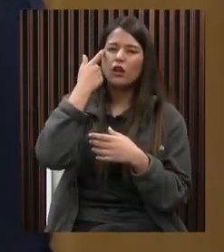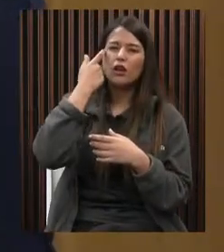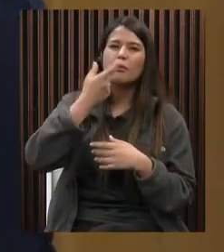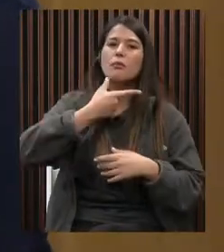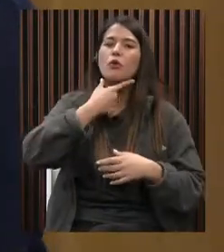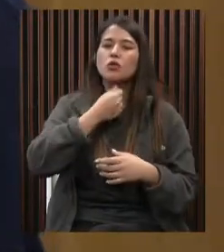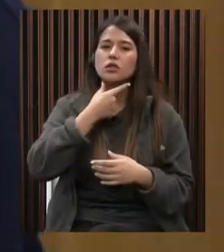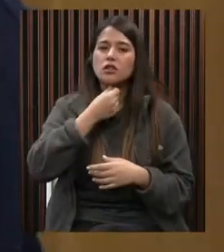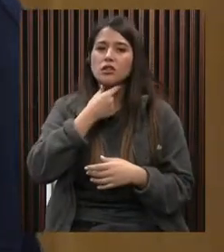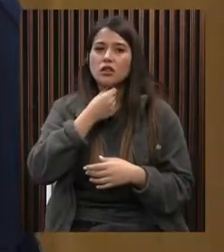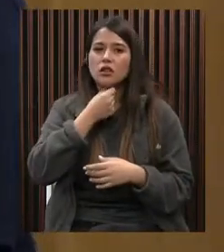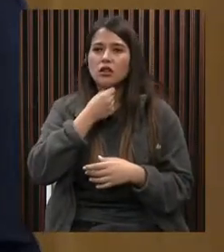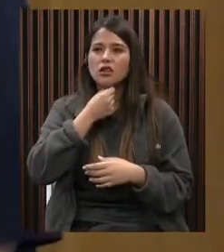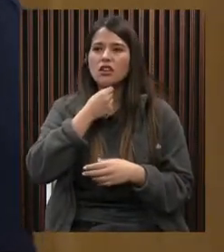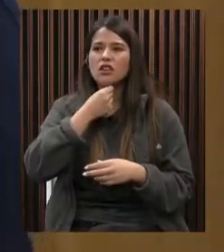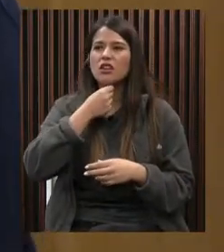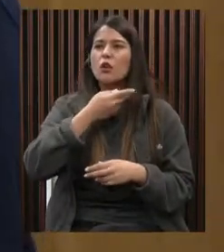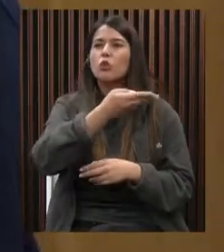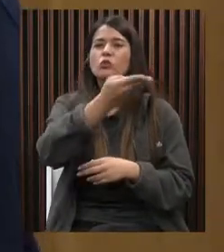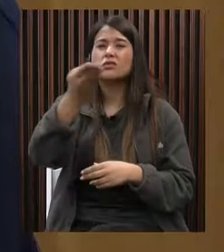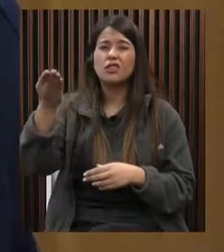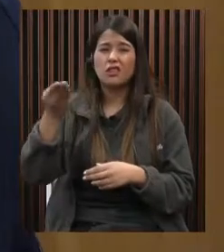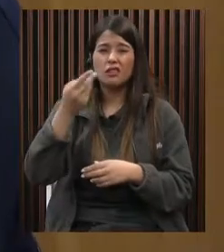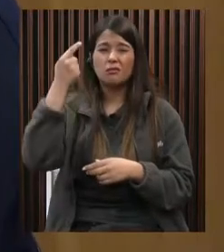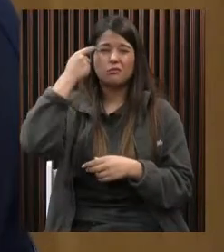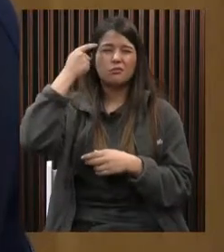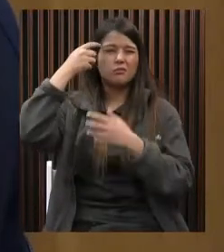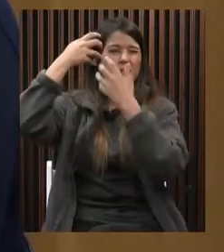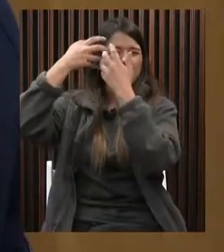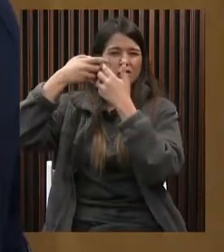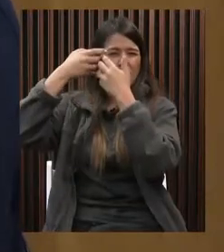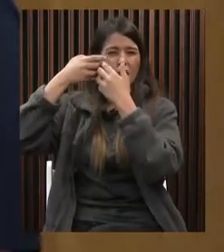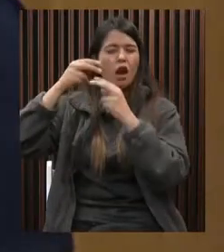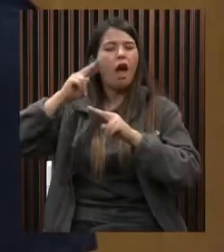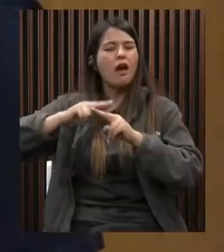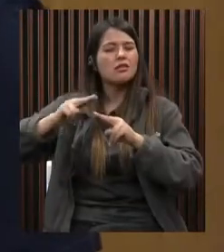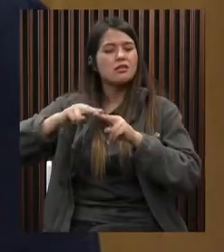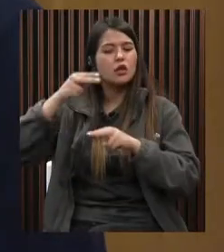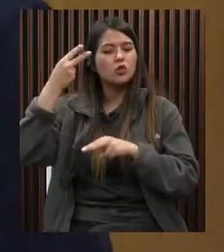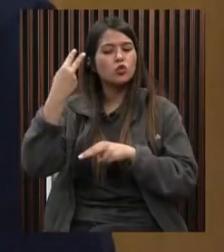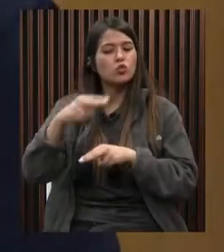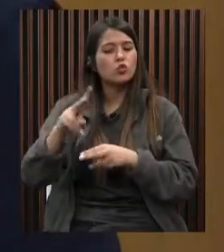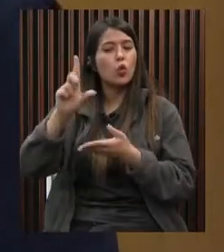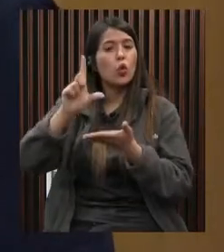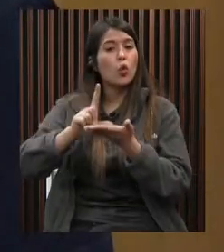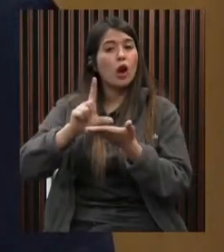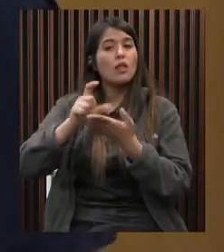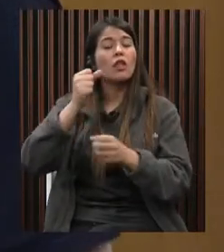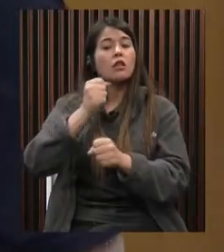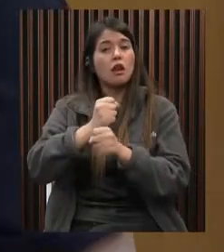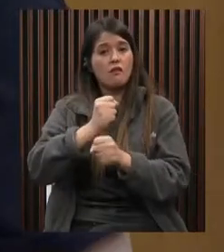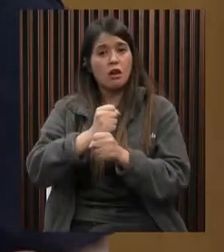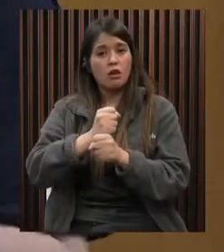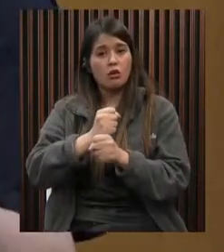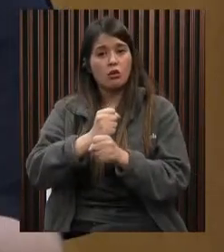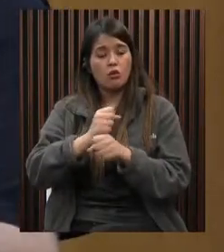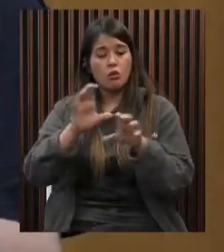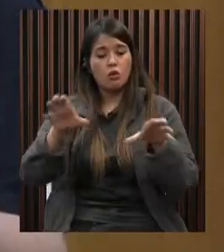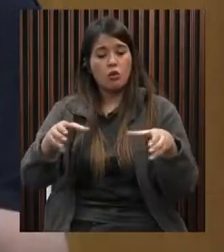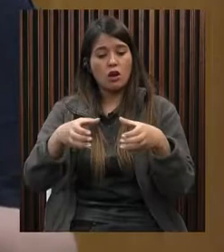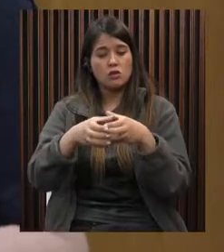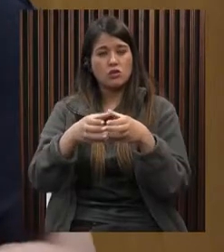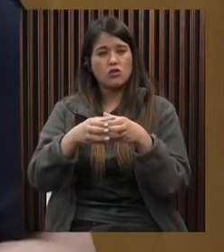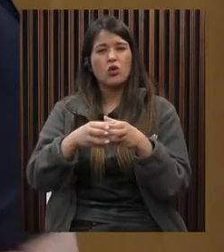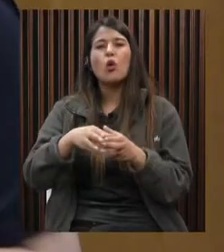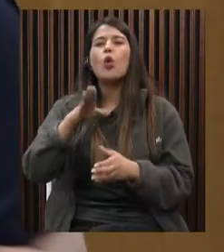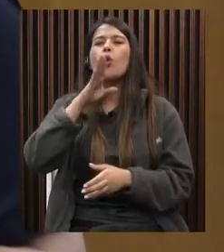que hicieran es que hagan ese ejercicio en sus empresas y en sus lugares donde trabajan para que utilicen las